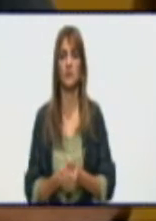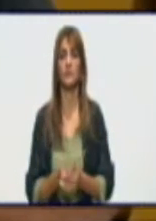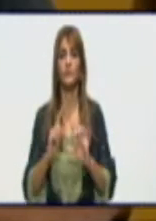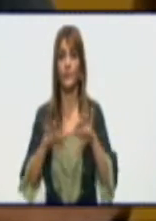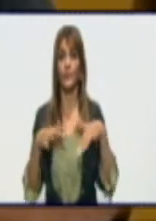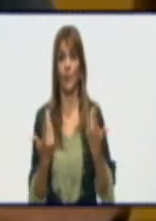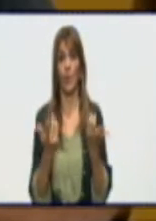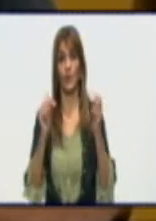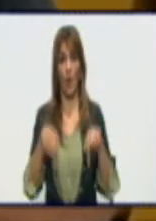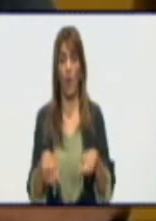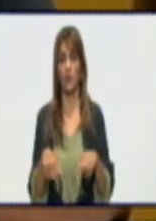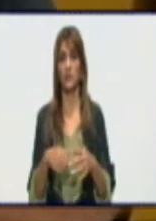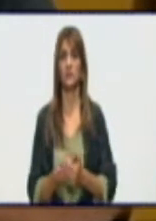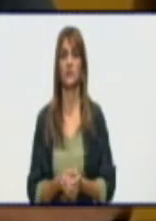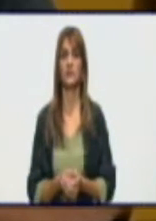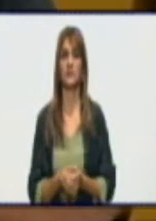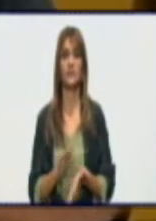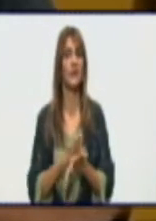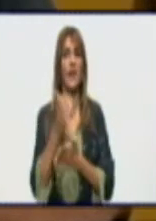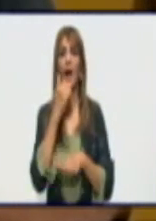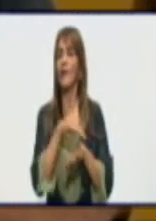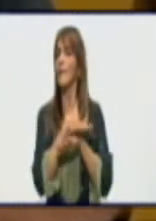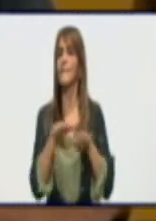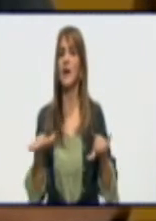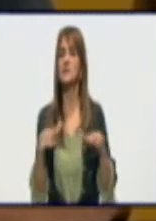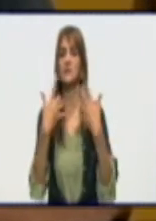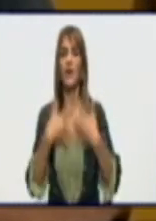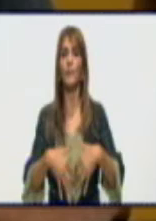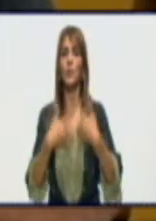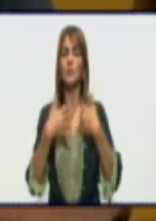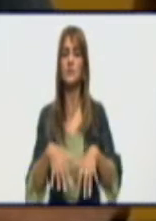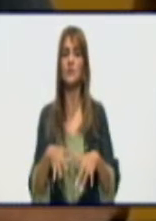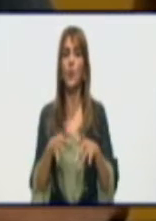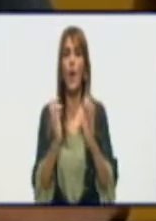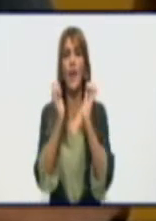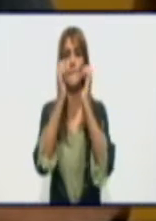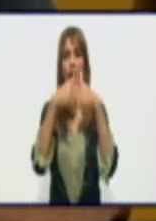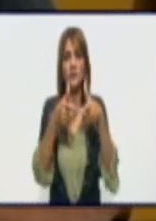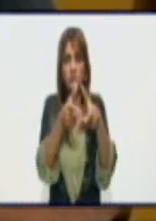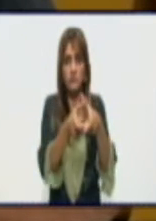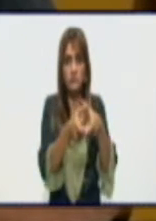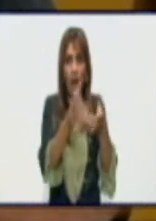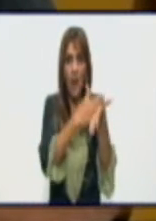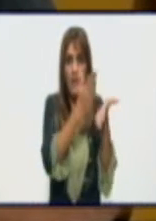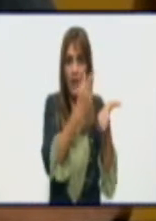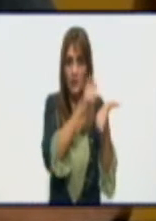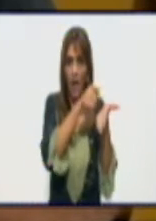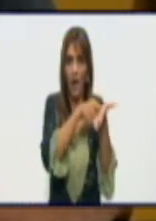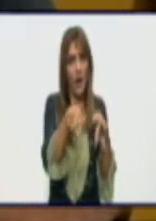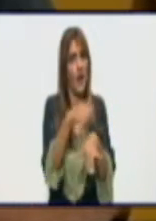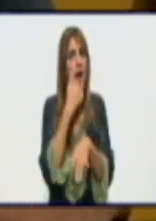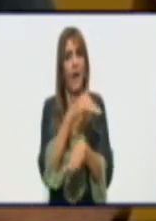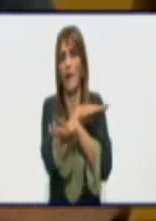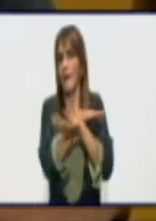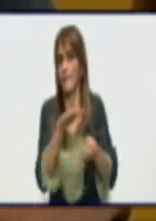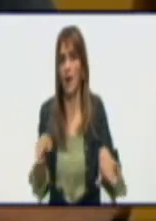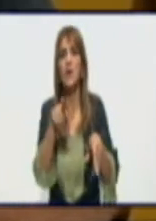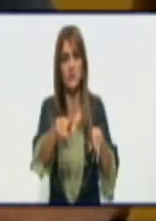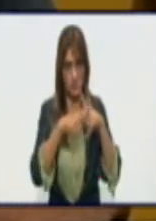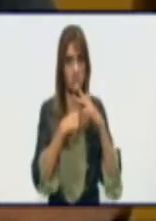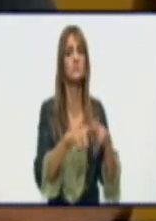nosotros estamos produciendo establemente el pan de la canasta básica. Es decir que garantizamos el 100% de toda